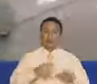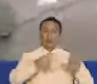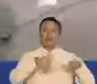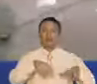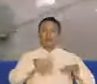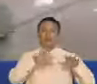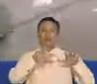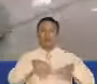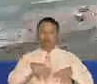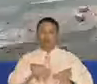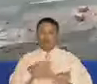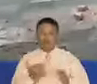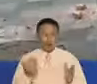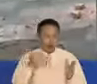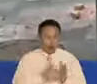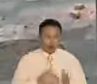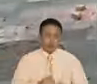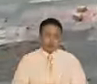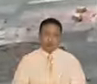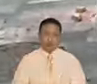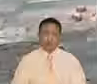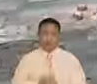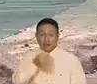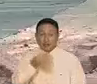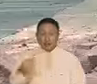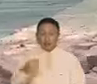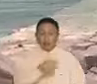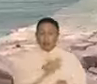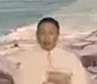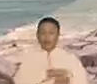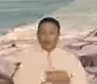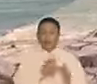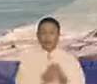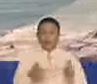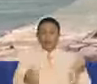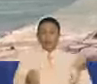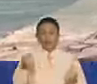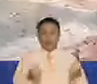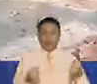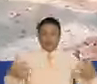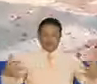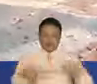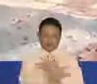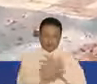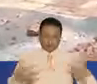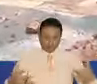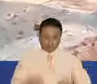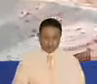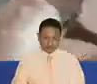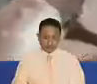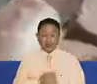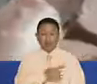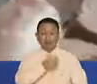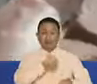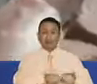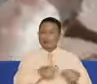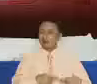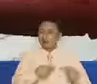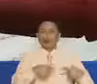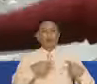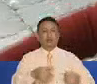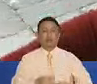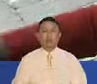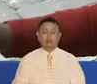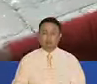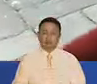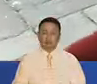y nuevamente está esto. Señalan que precisamente por la gran cantidad de vehículos que pasan por aquí, este daño es frecuente.